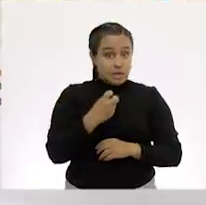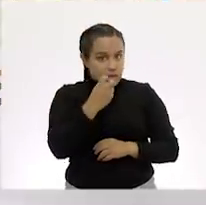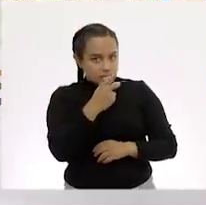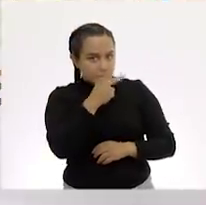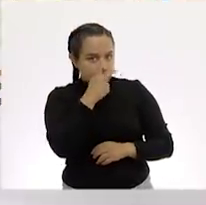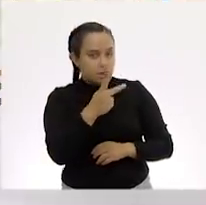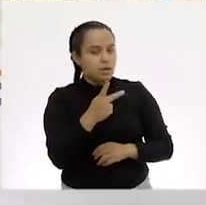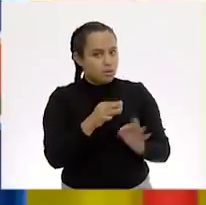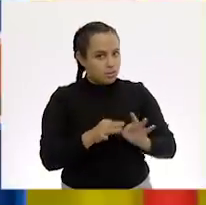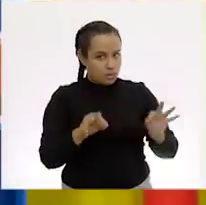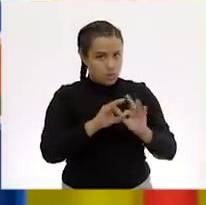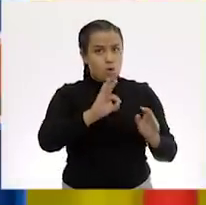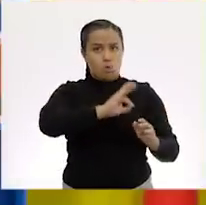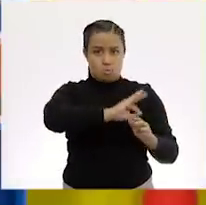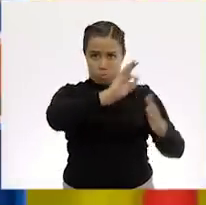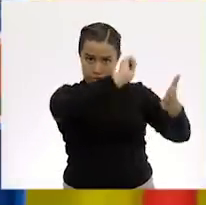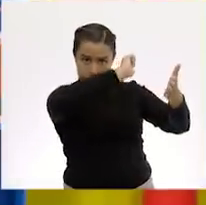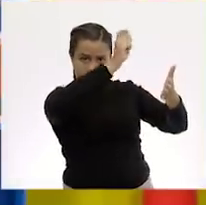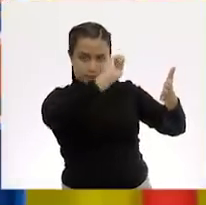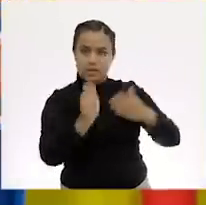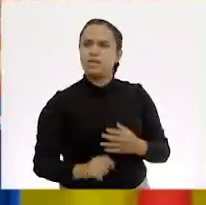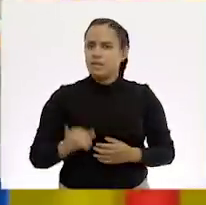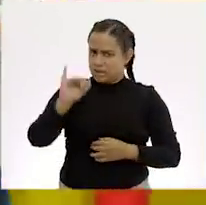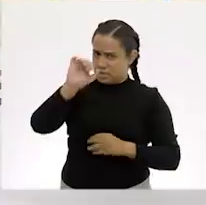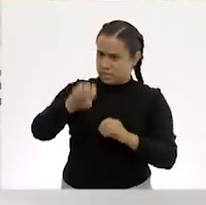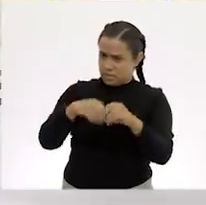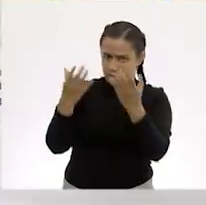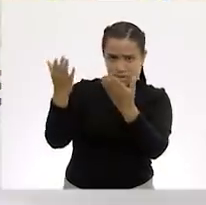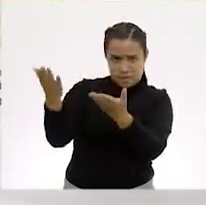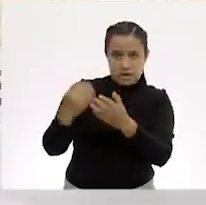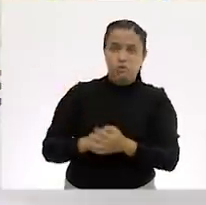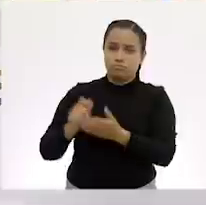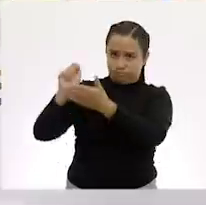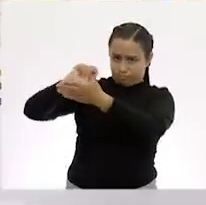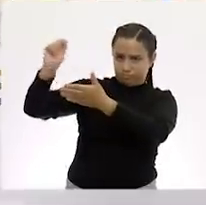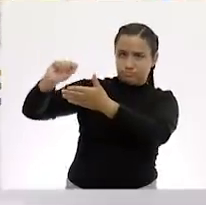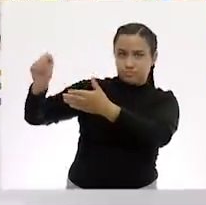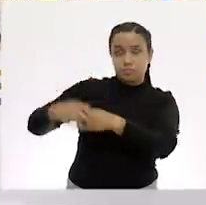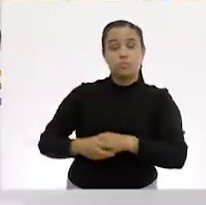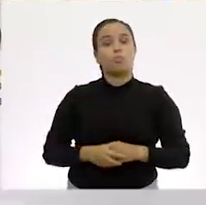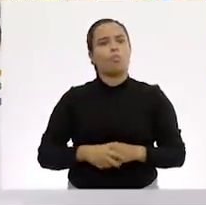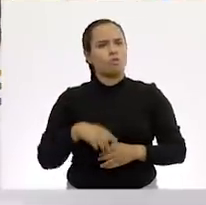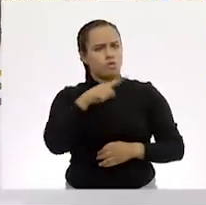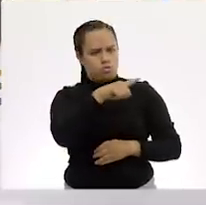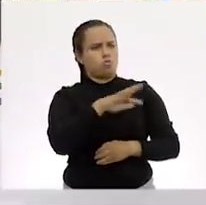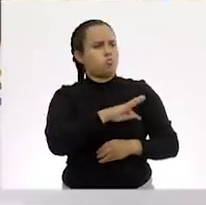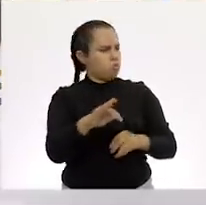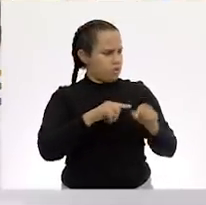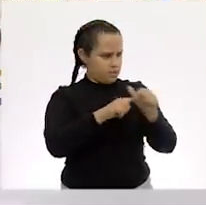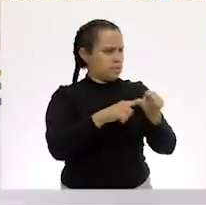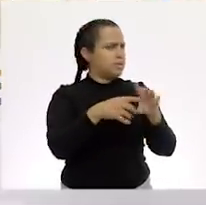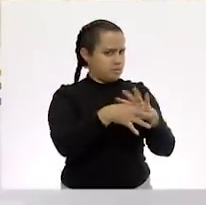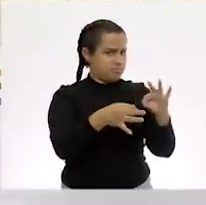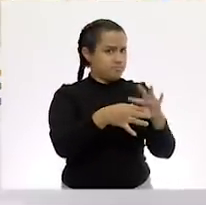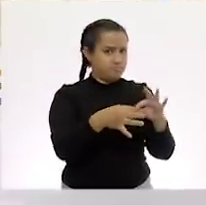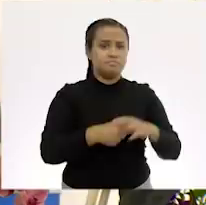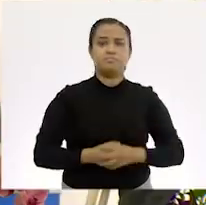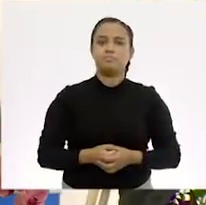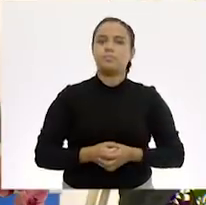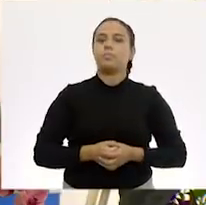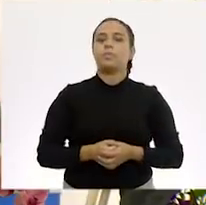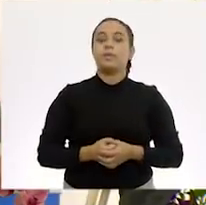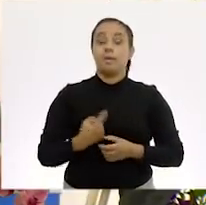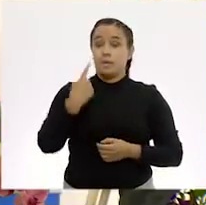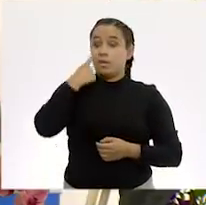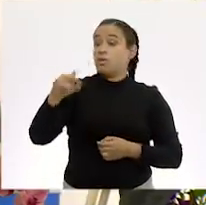importante, entonces ¿me dejas anotarla en el pizarrón? Sí, adelante. Muy bien. Anotémosla. Mientras puedes seguirnos explicando. Ok,